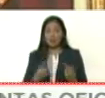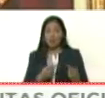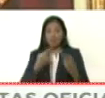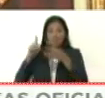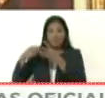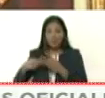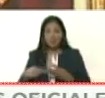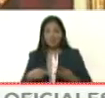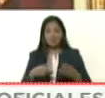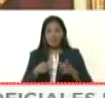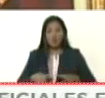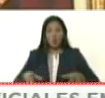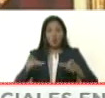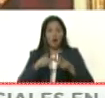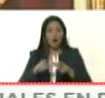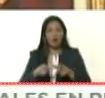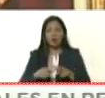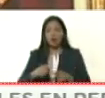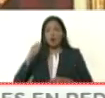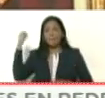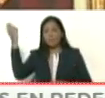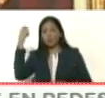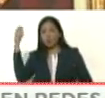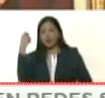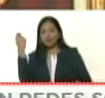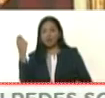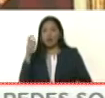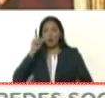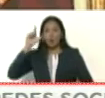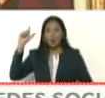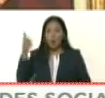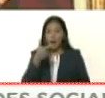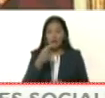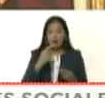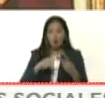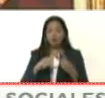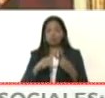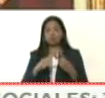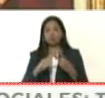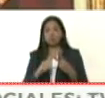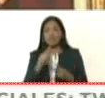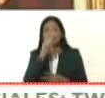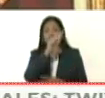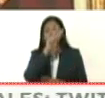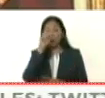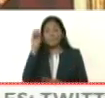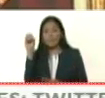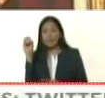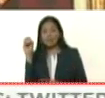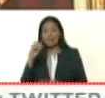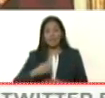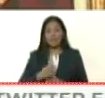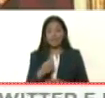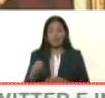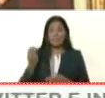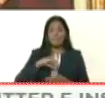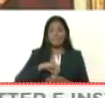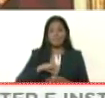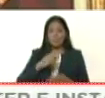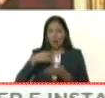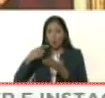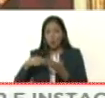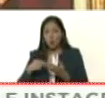distintos lugares, de Portuguesa, de Guárico. Y esas 120 gallinas me producen varios cartones de huevos.